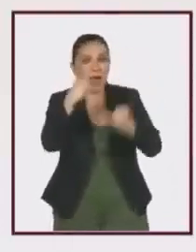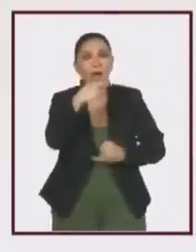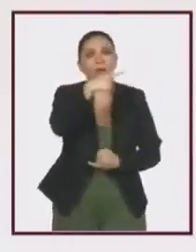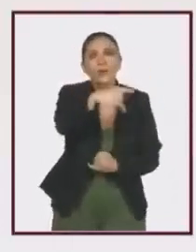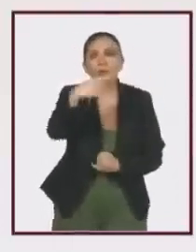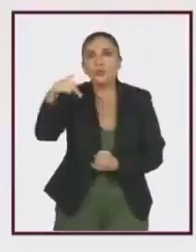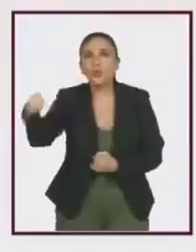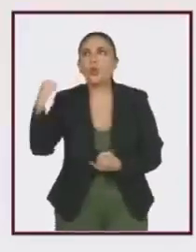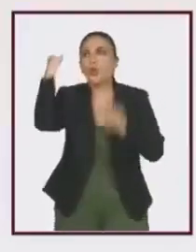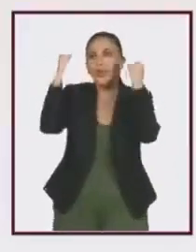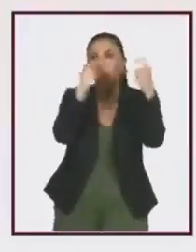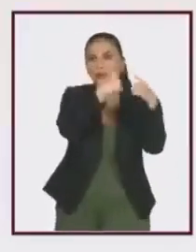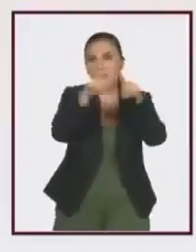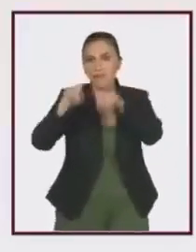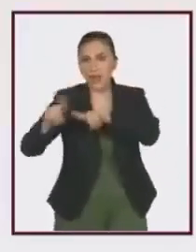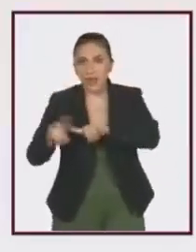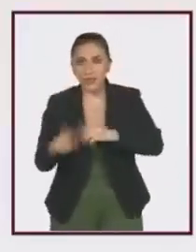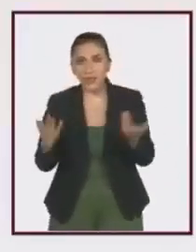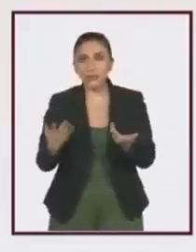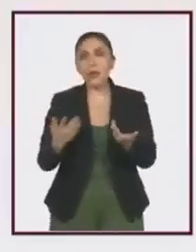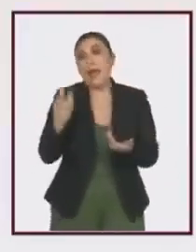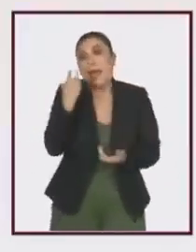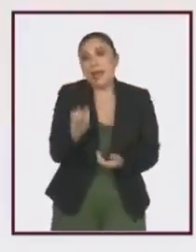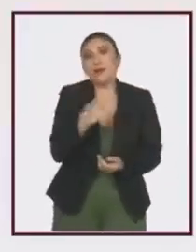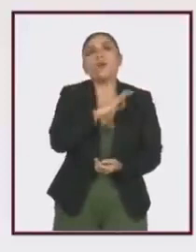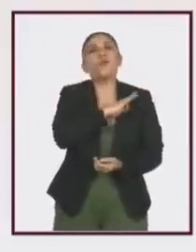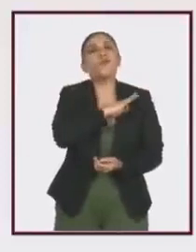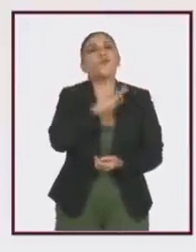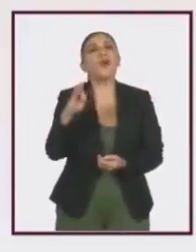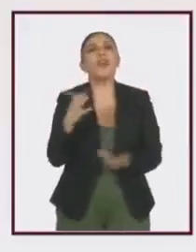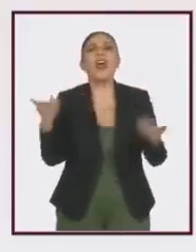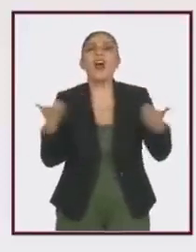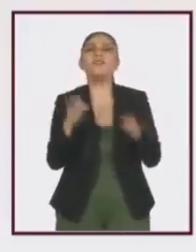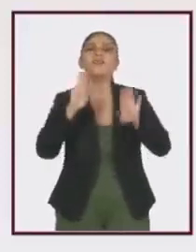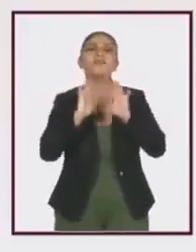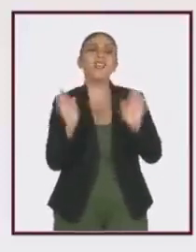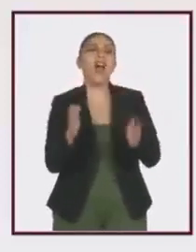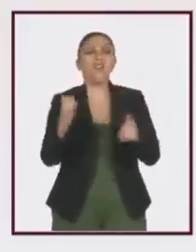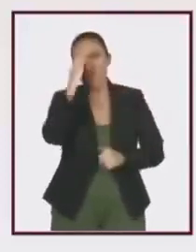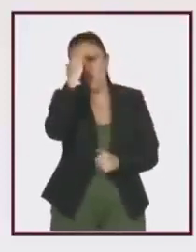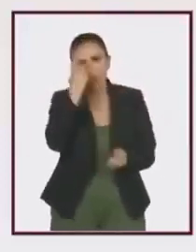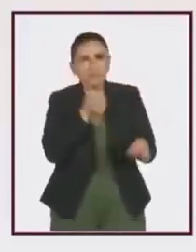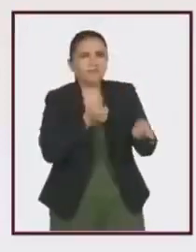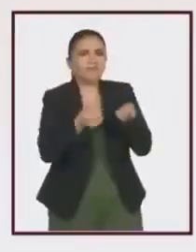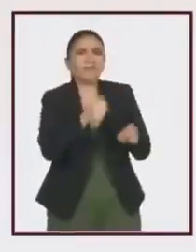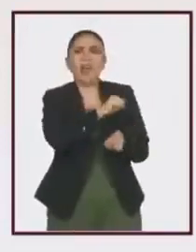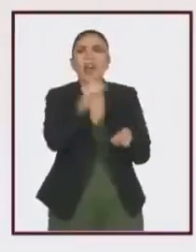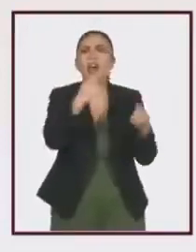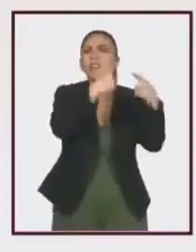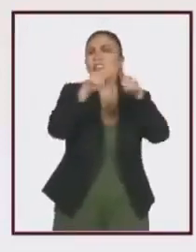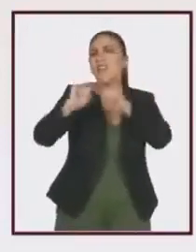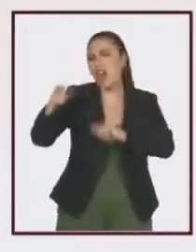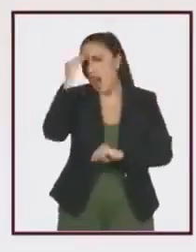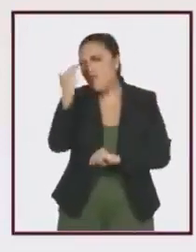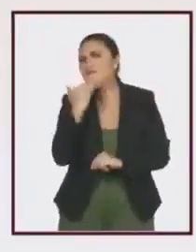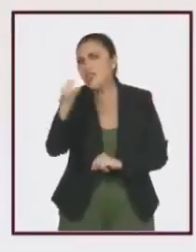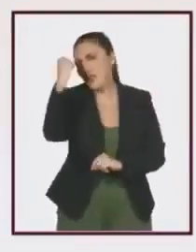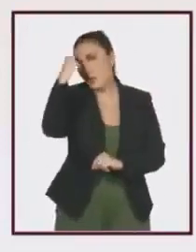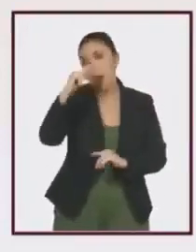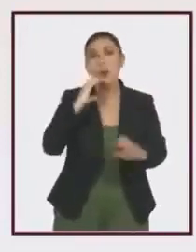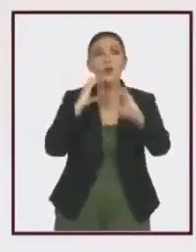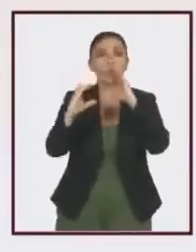otros, y que puedan dominar nuestros alumnos distintas habilidades de